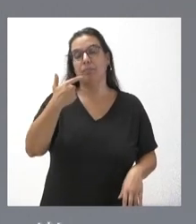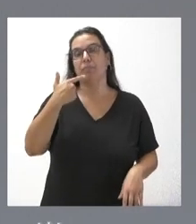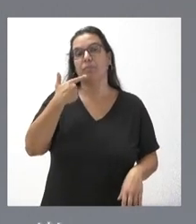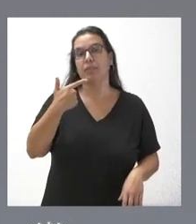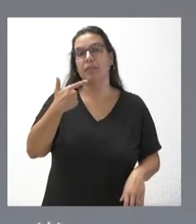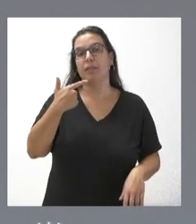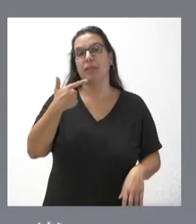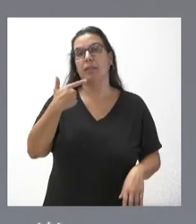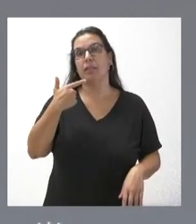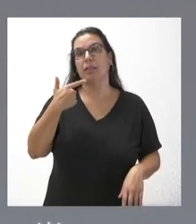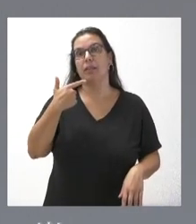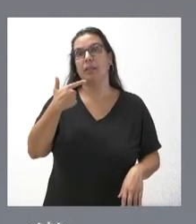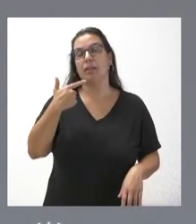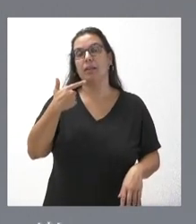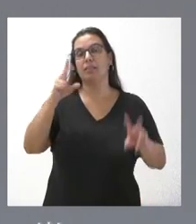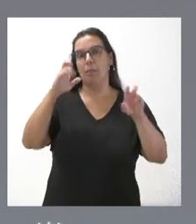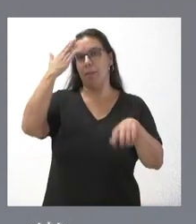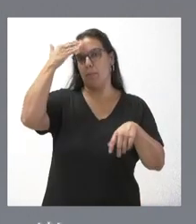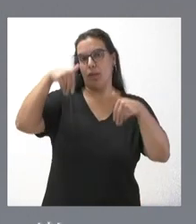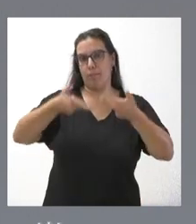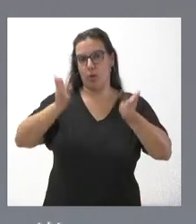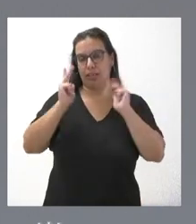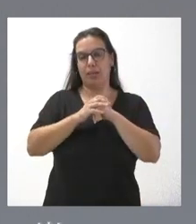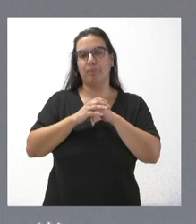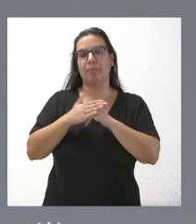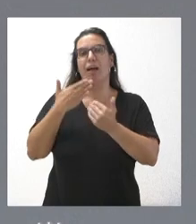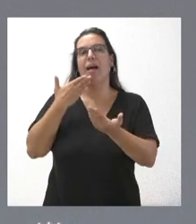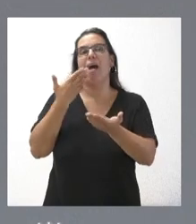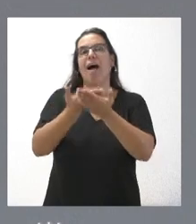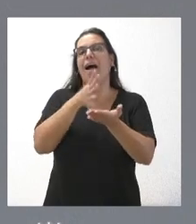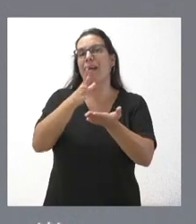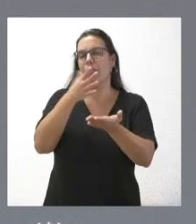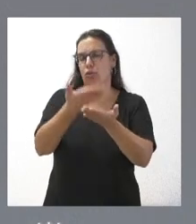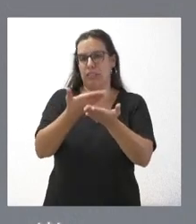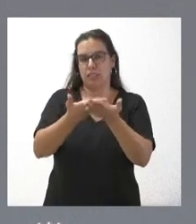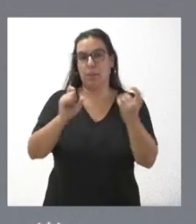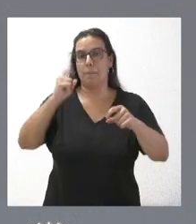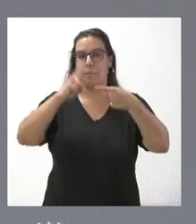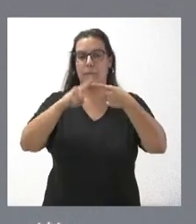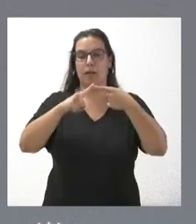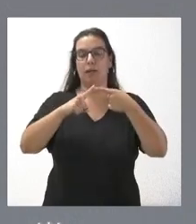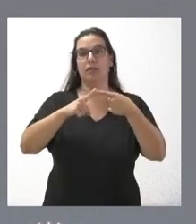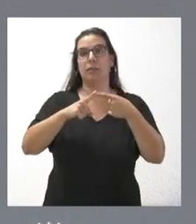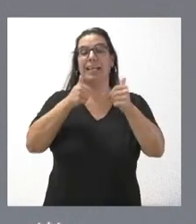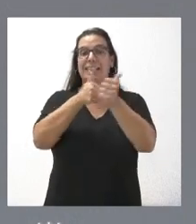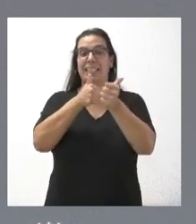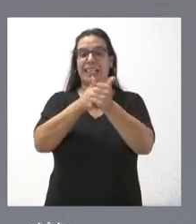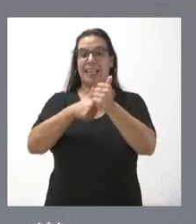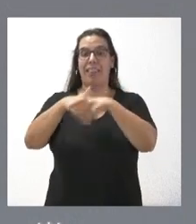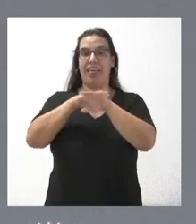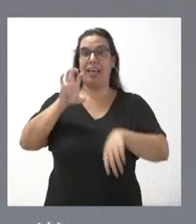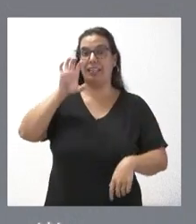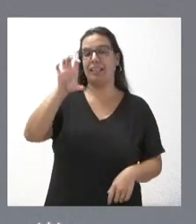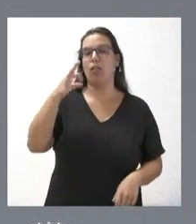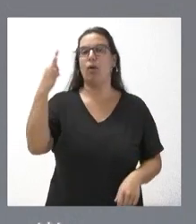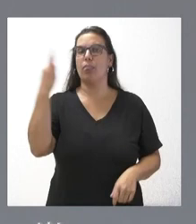Relaciones con las Cortes y Memoria Democrática. Mire, alegaciones. Primera, en opinión de esta Secretaría de Estado, ha de